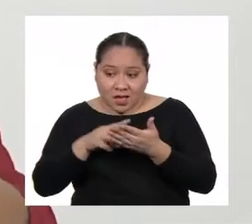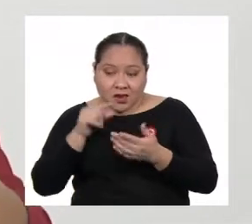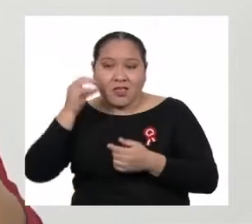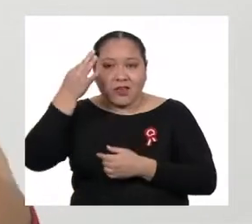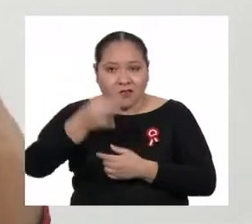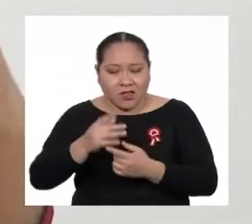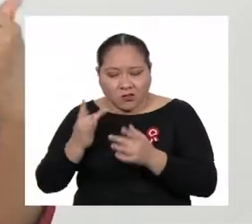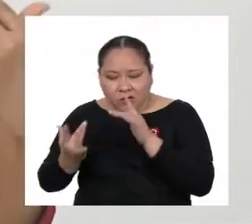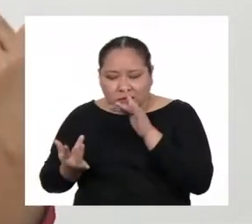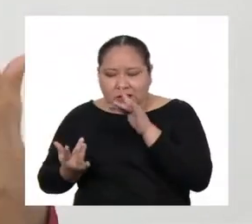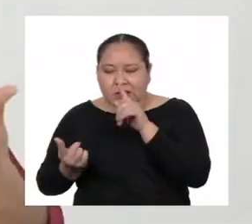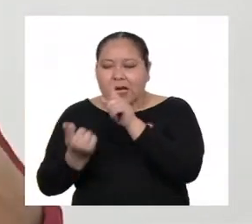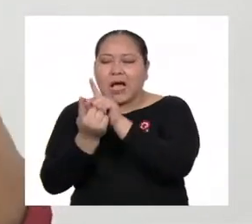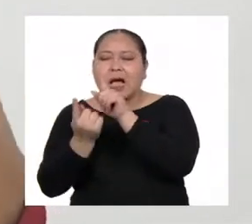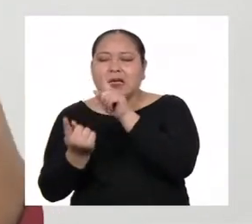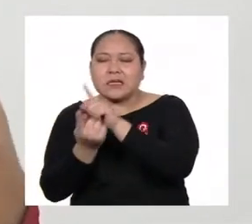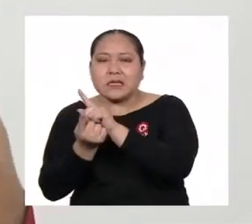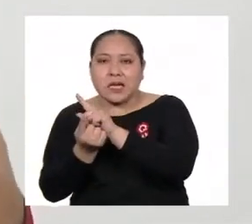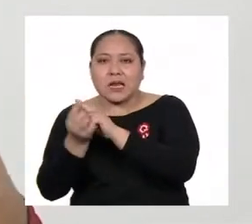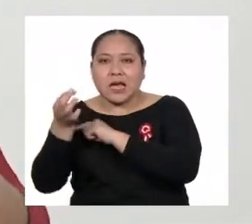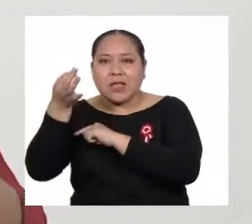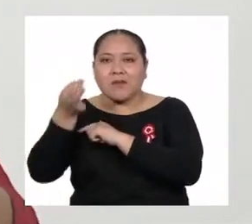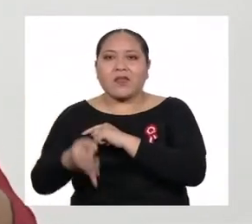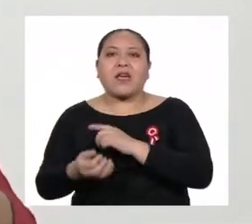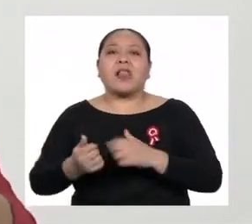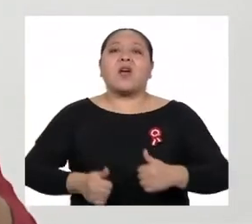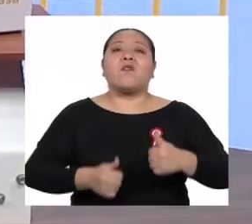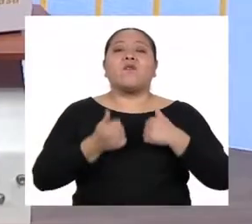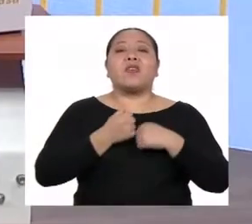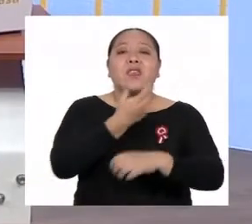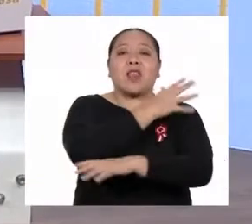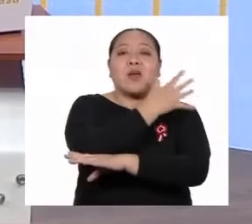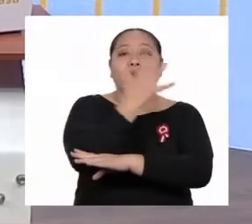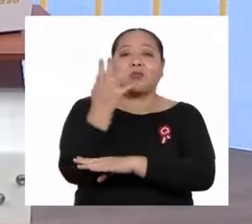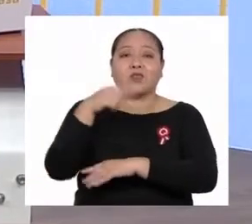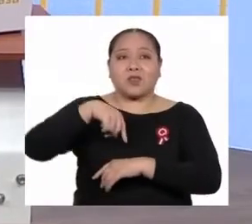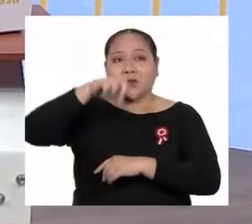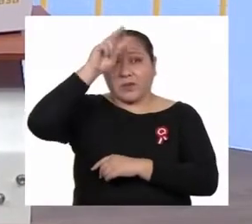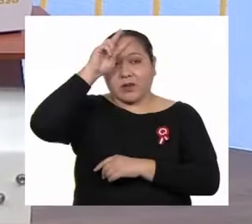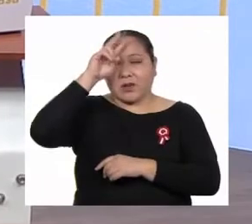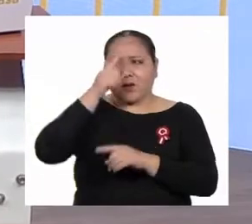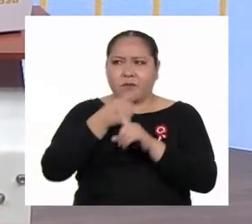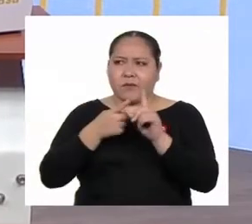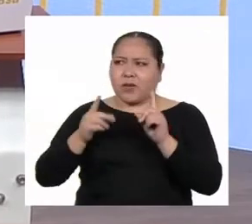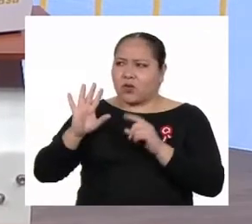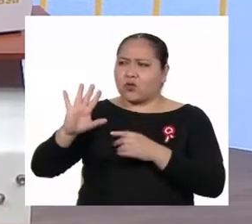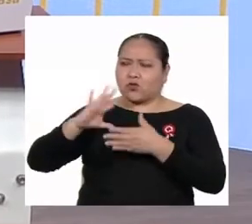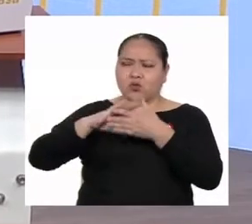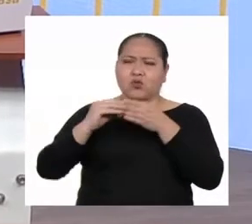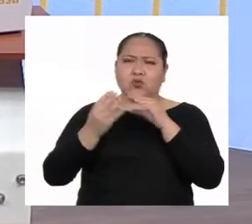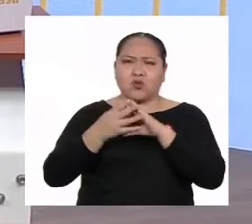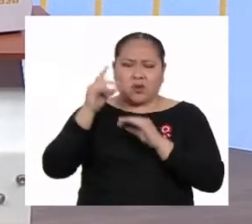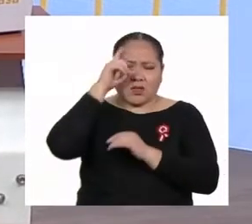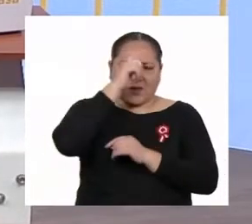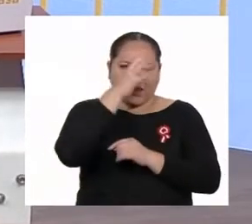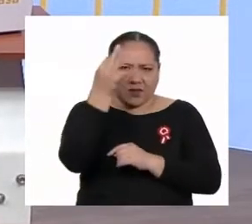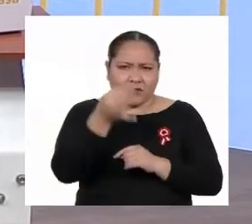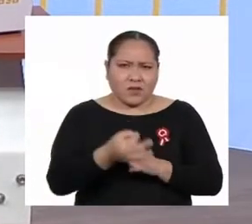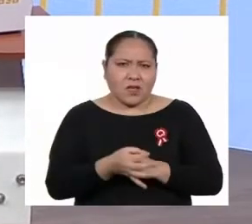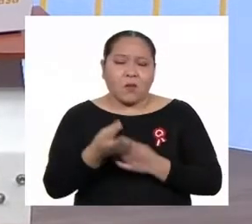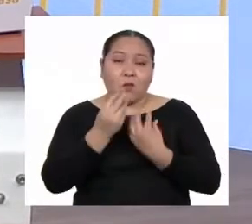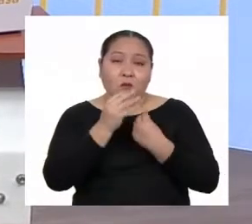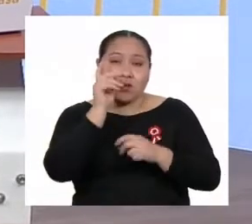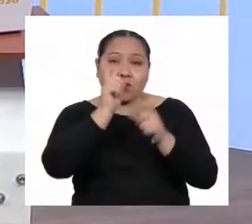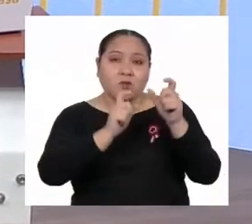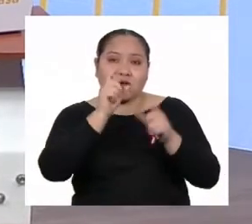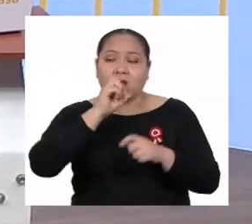acerca mucho a la realidad en la Amazonía peruana. Pero fue bien dura su historia, ¿no? Creo que aunque muchos